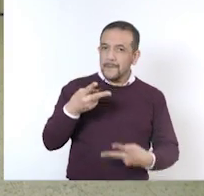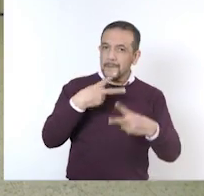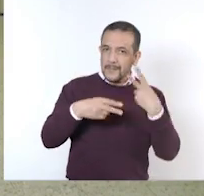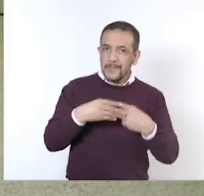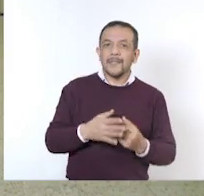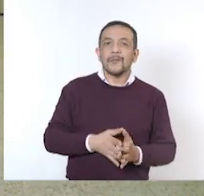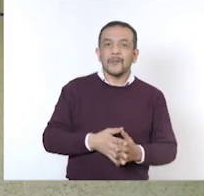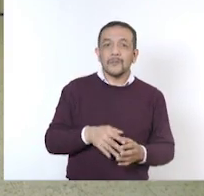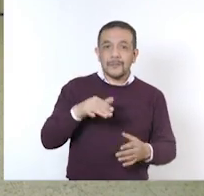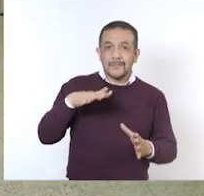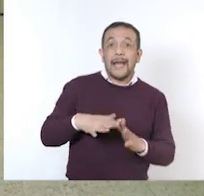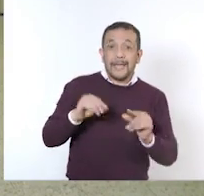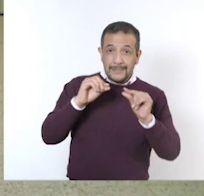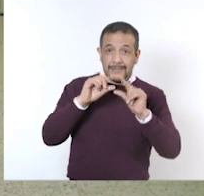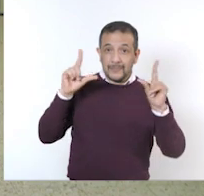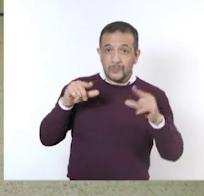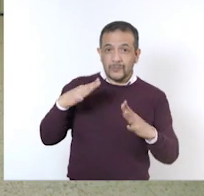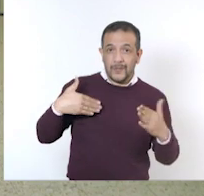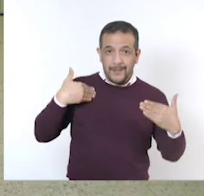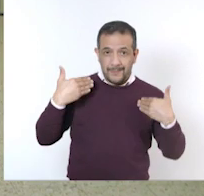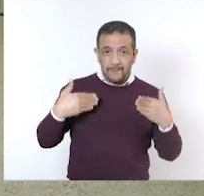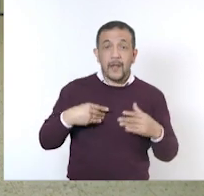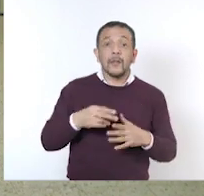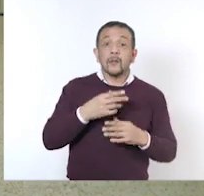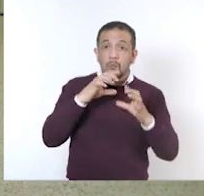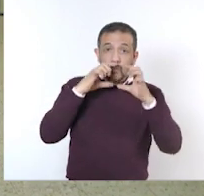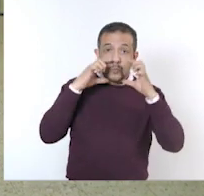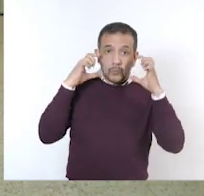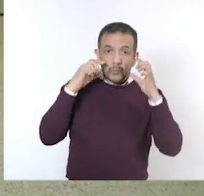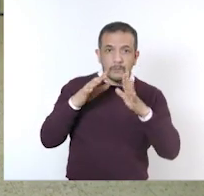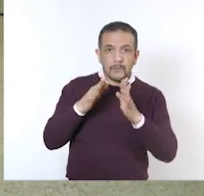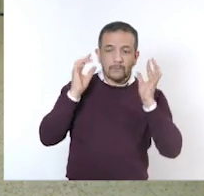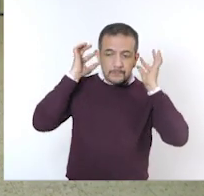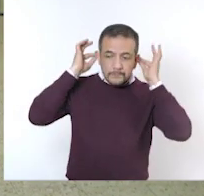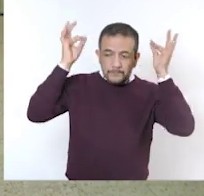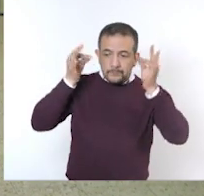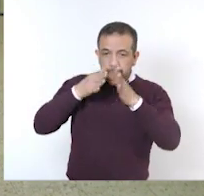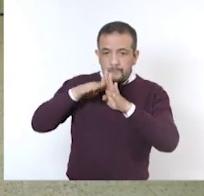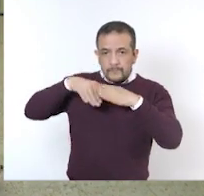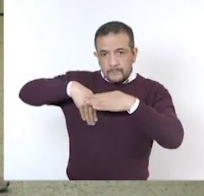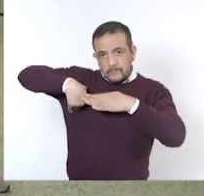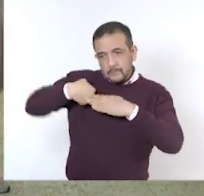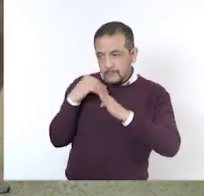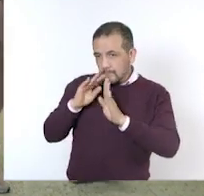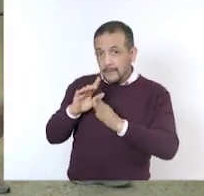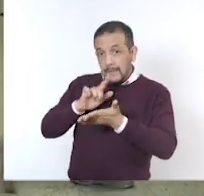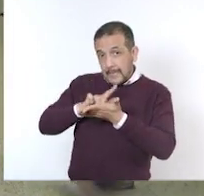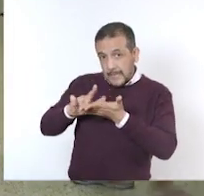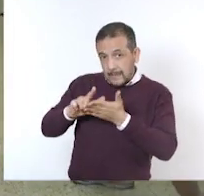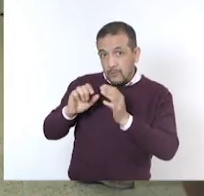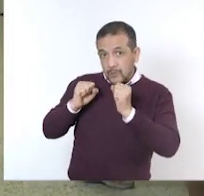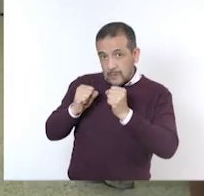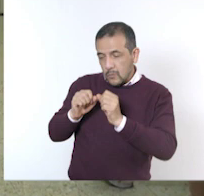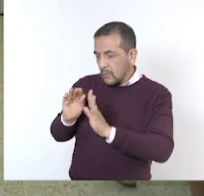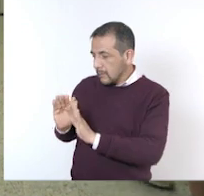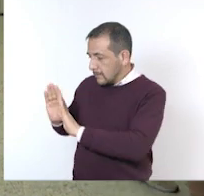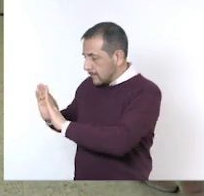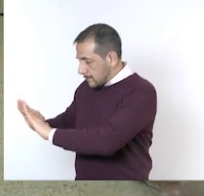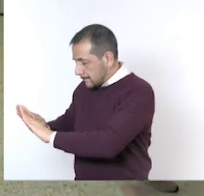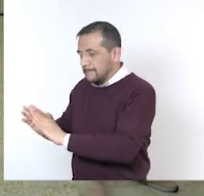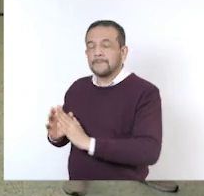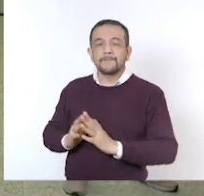Hola, bienvenidas y bienvenidos a su zona de diversión. Guardemos nuestro cubreboca en un lugar limpio y seguro.